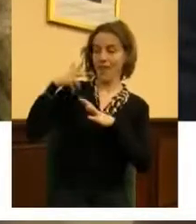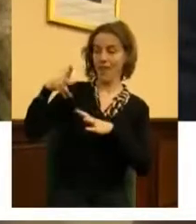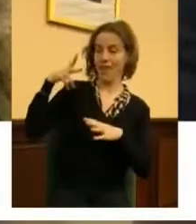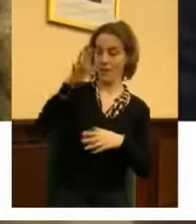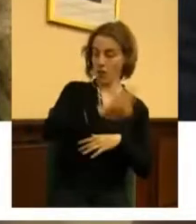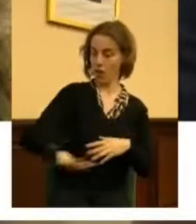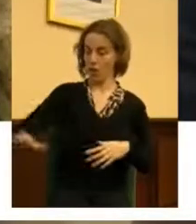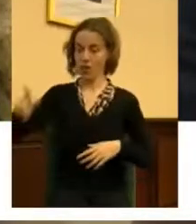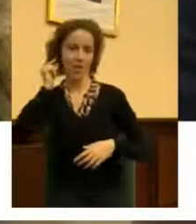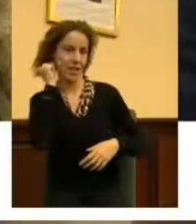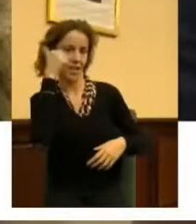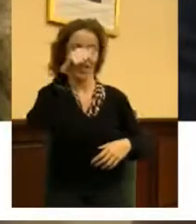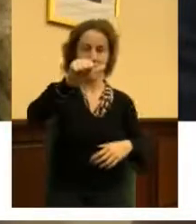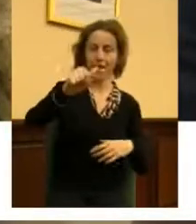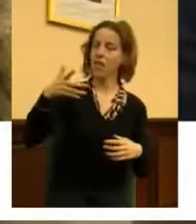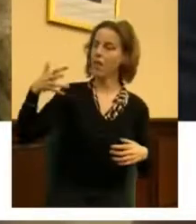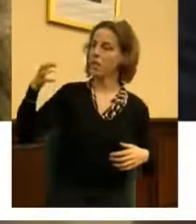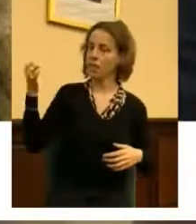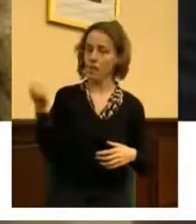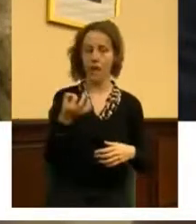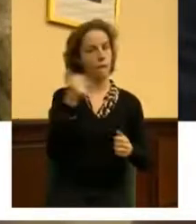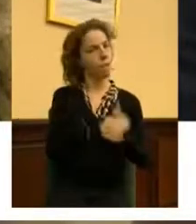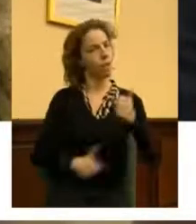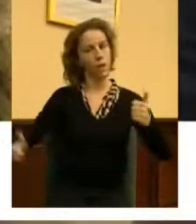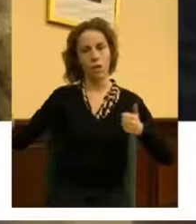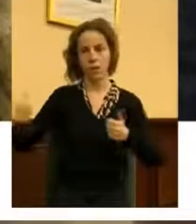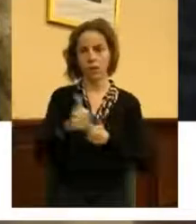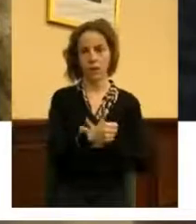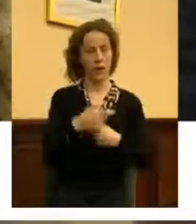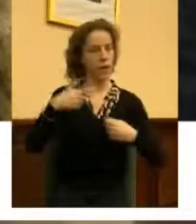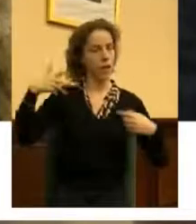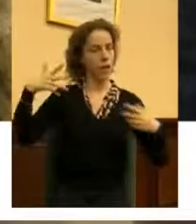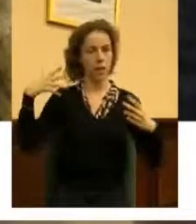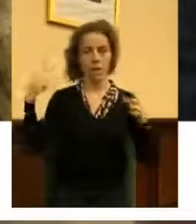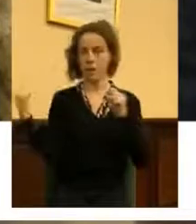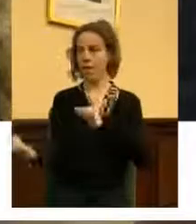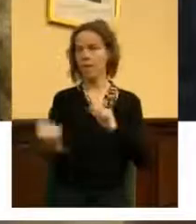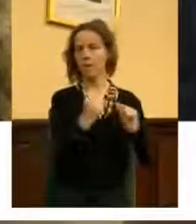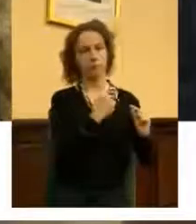nuestros niños y niñas ha de ser prioritario e indiscutible. Gracias.